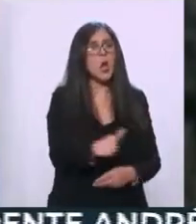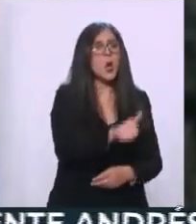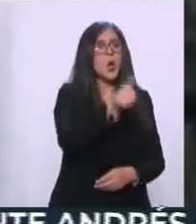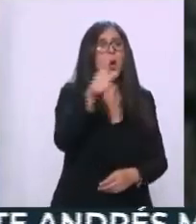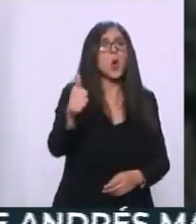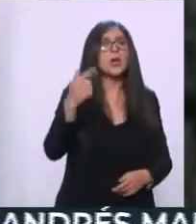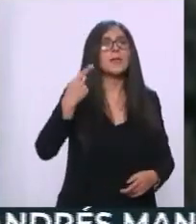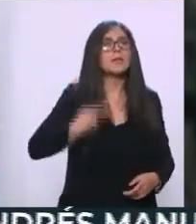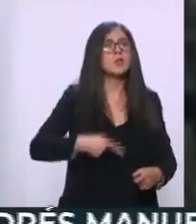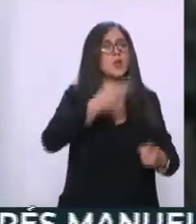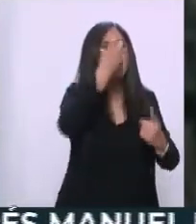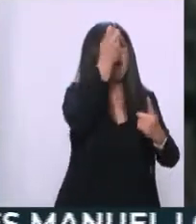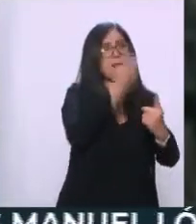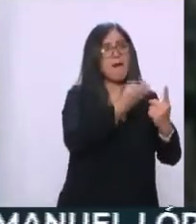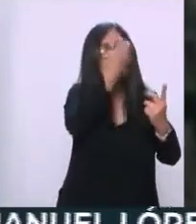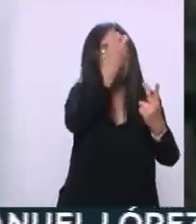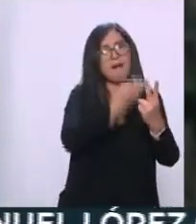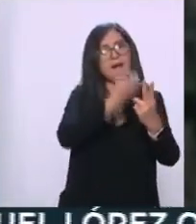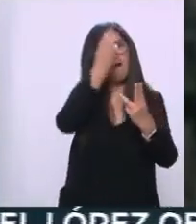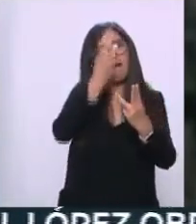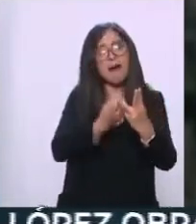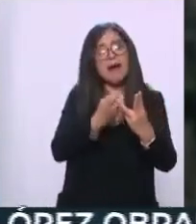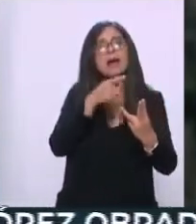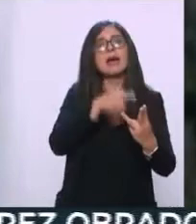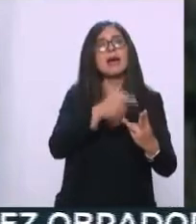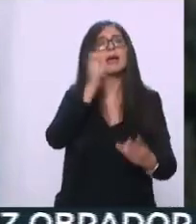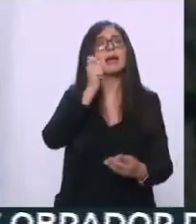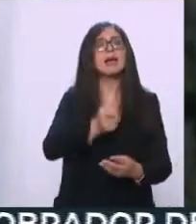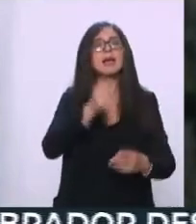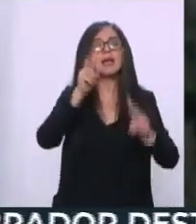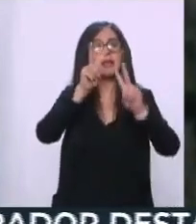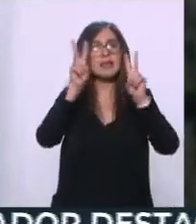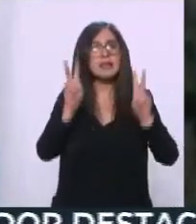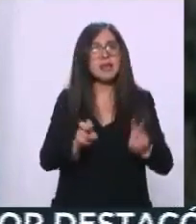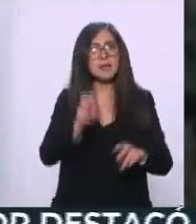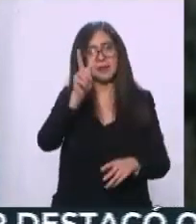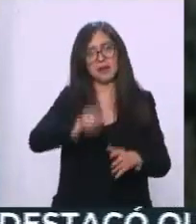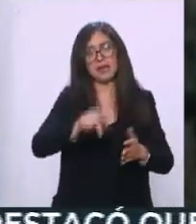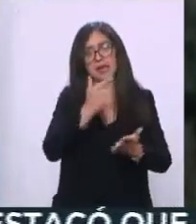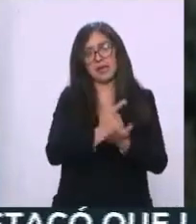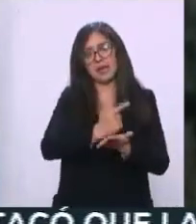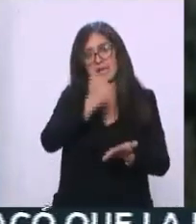a otras personas involucradas cuyos delitos hayan sido de mayor gravedad.